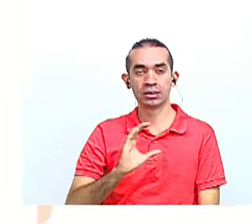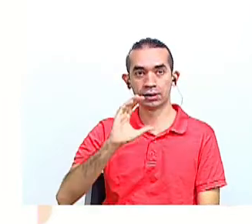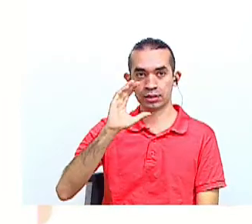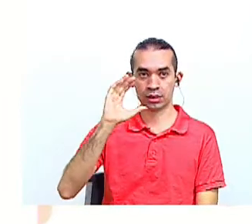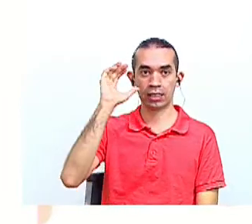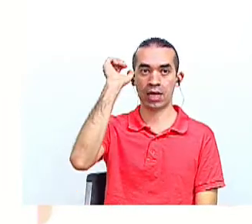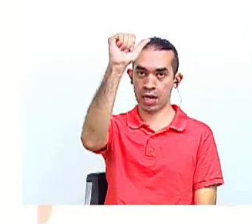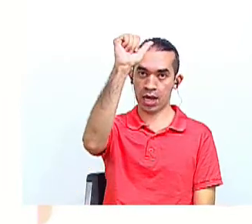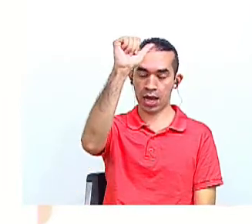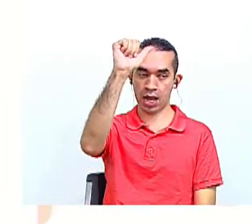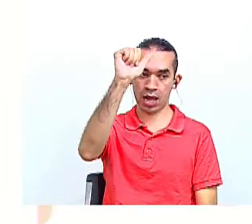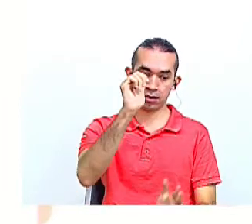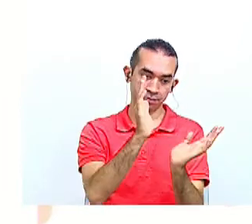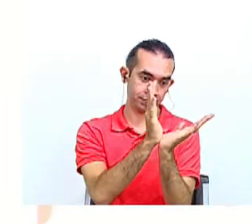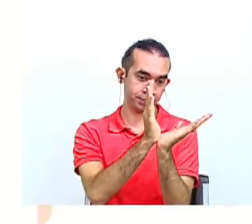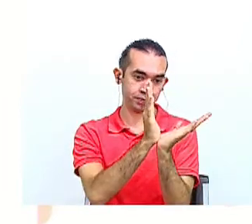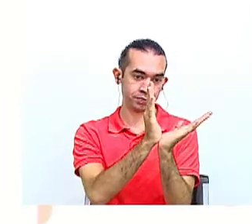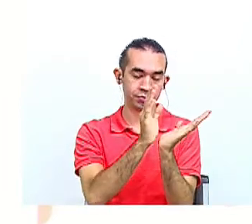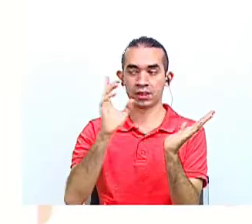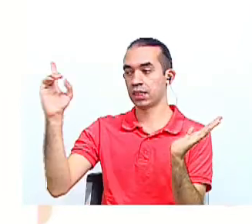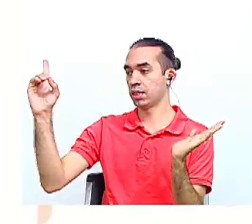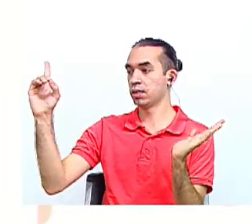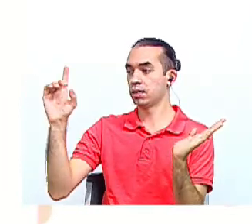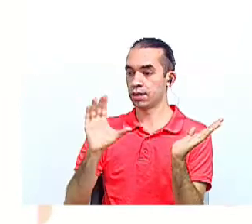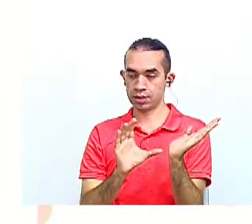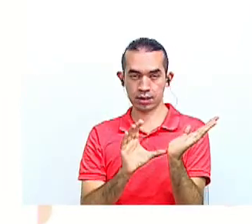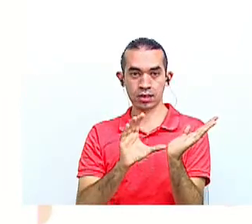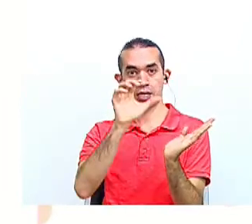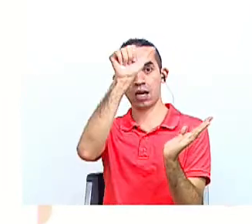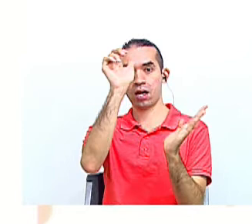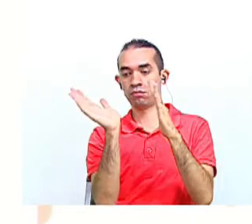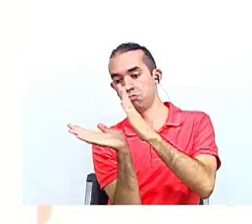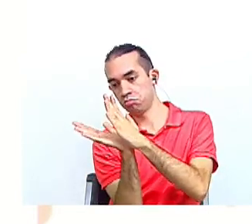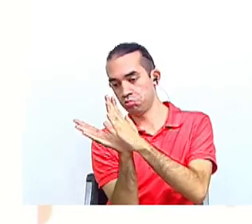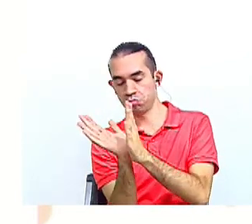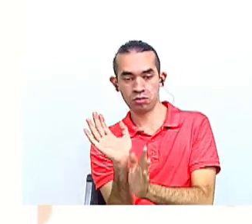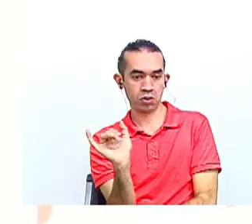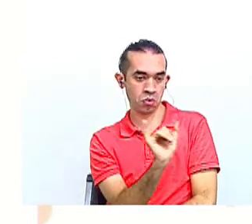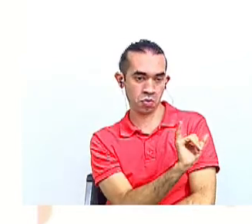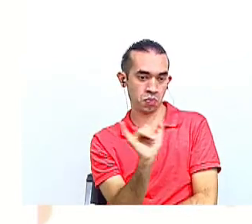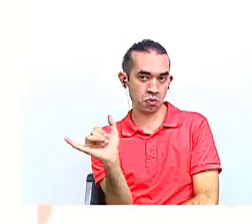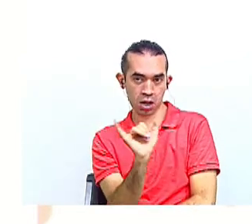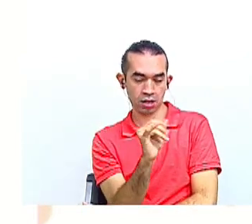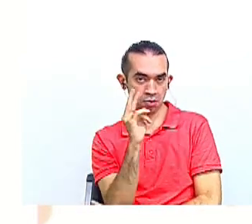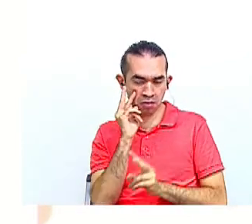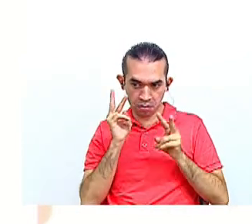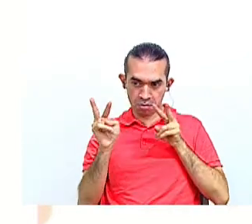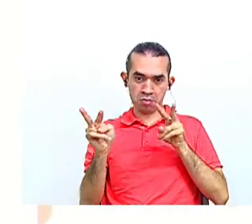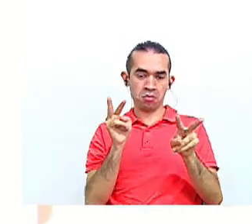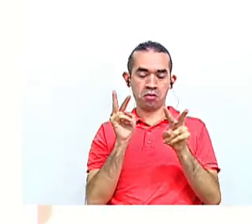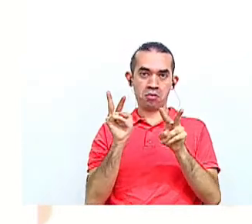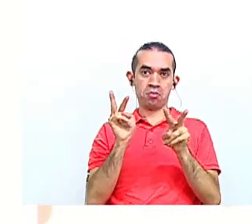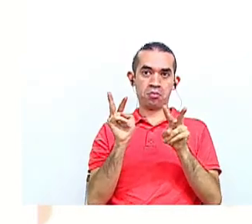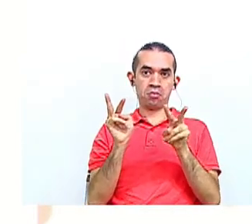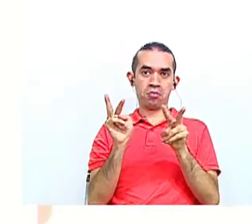es congruente con el ángulo DCA. Observamos la figura.